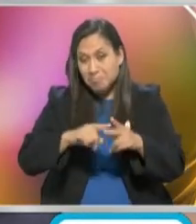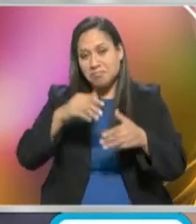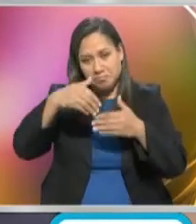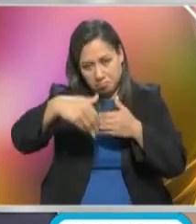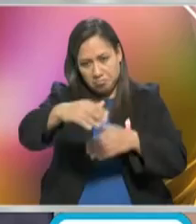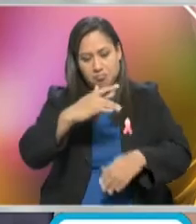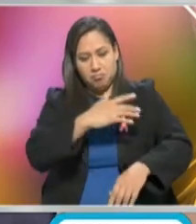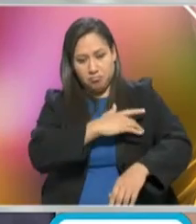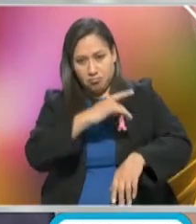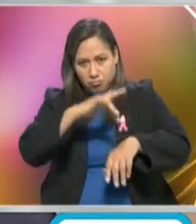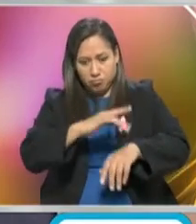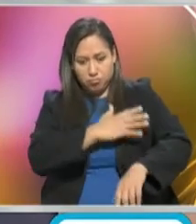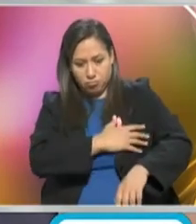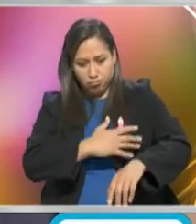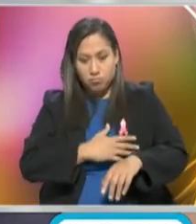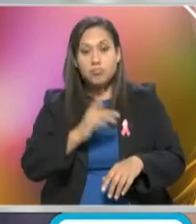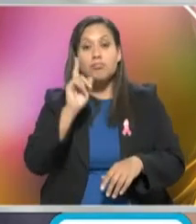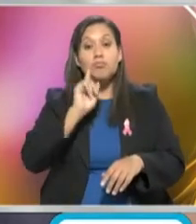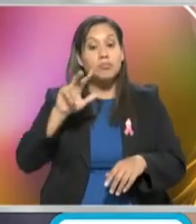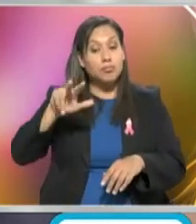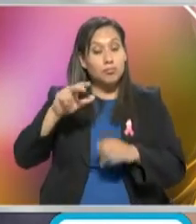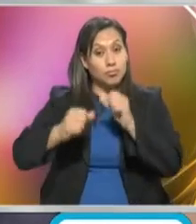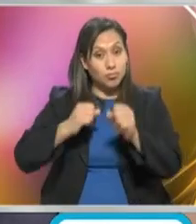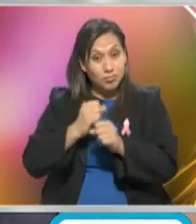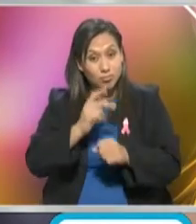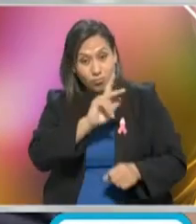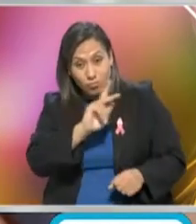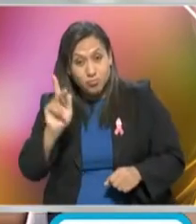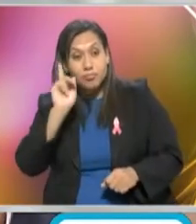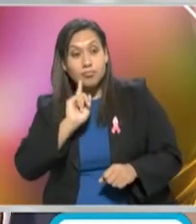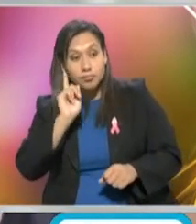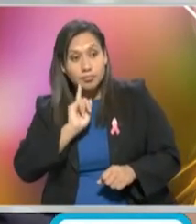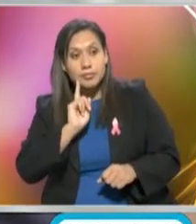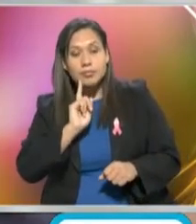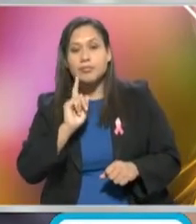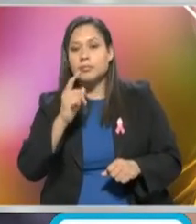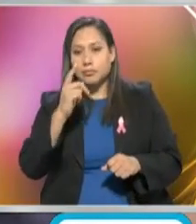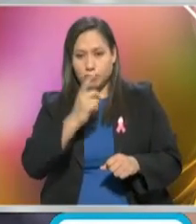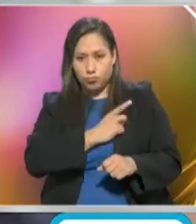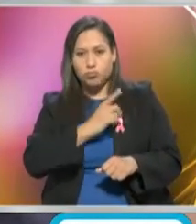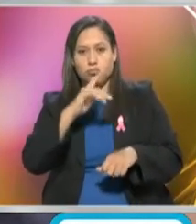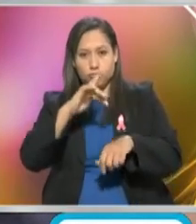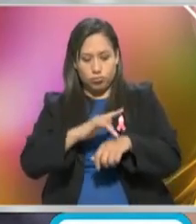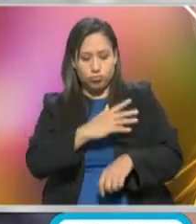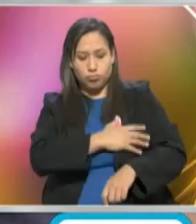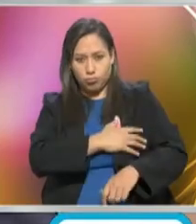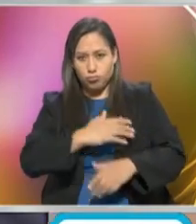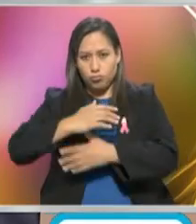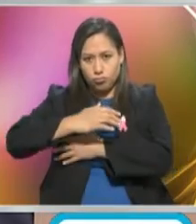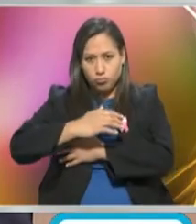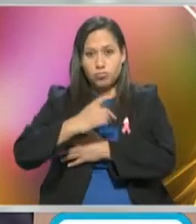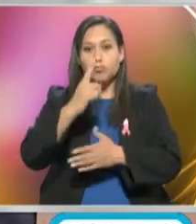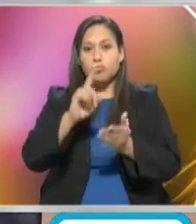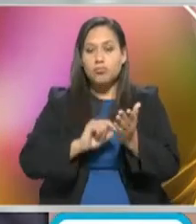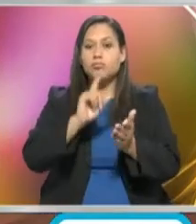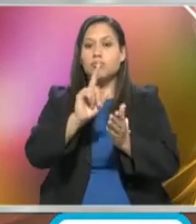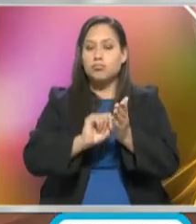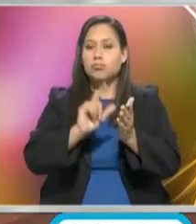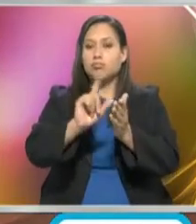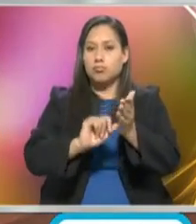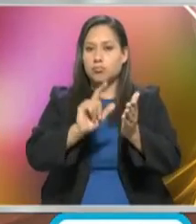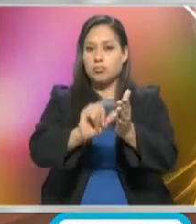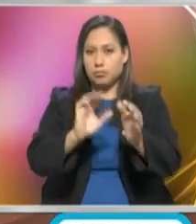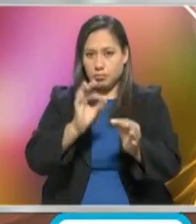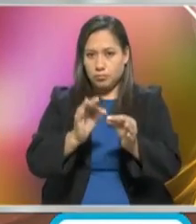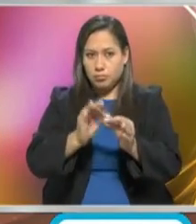A partir de los 18 años se recomienda que todas las mujeres tengan autoexploración mamaria una vez al mes.